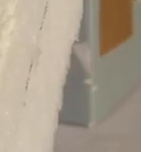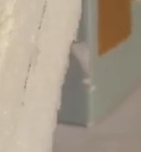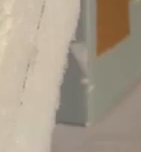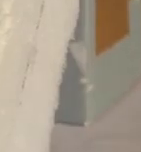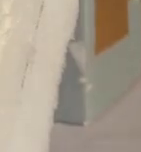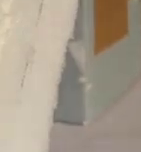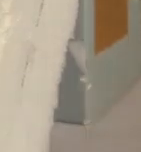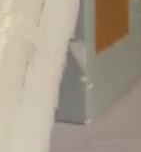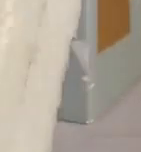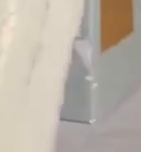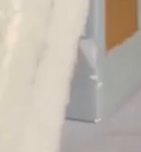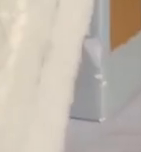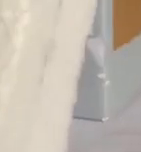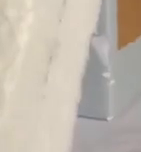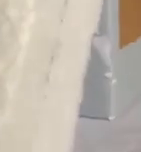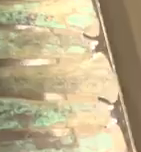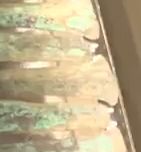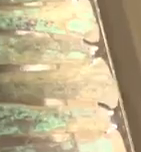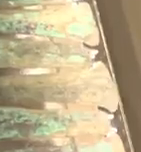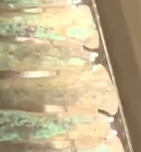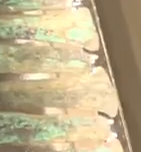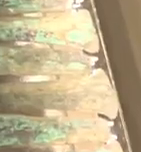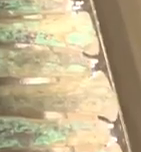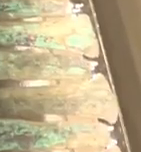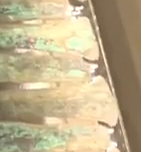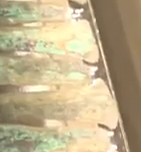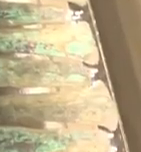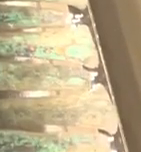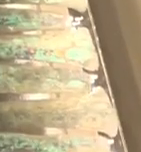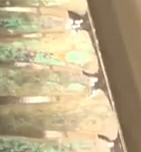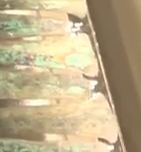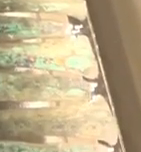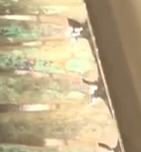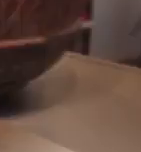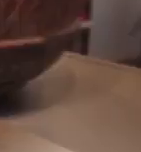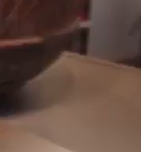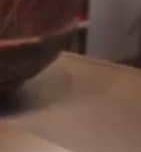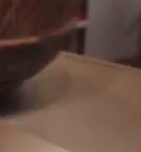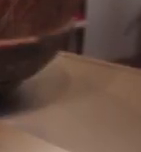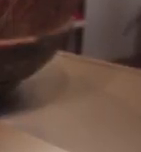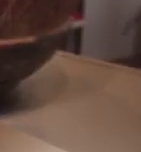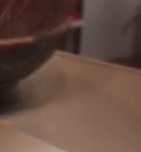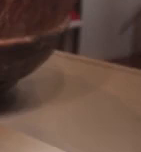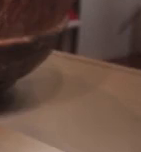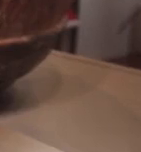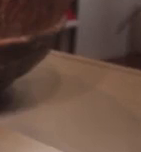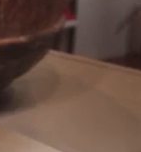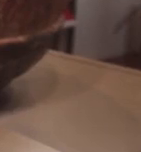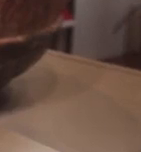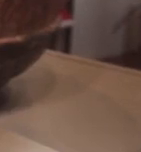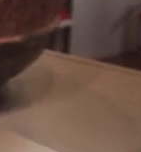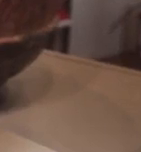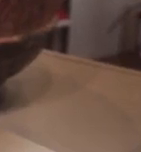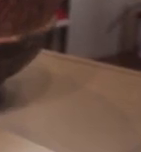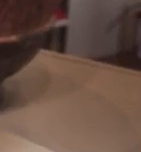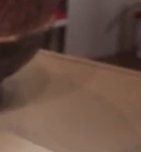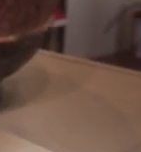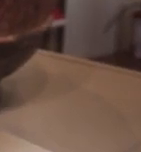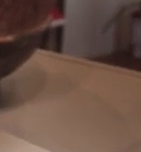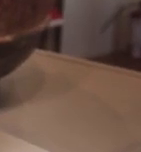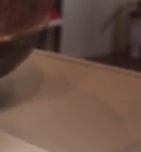como artículo de ornamento, la Secretaría de Cultura arrancó una enérgica campaña a la que diversas